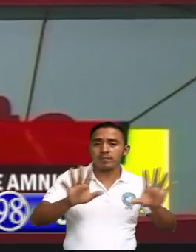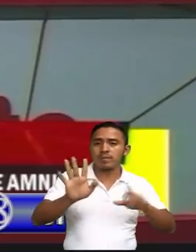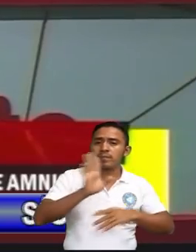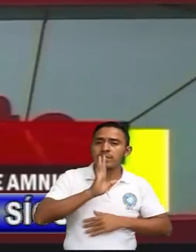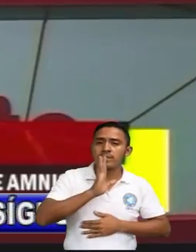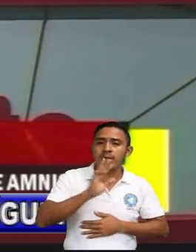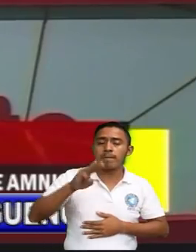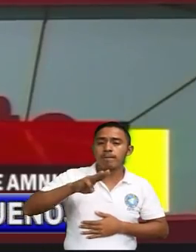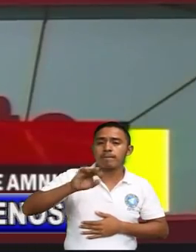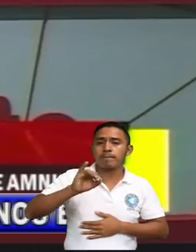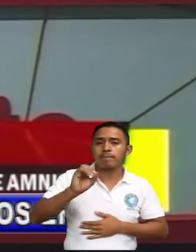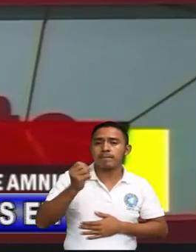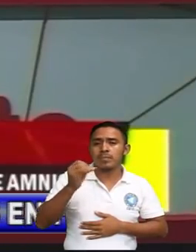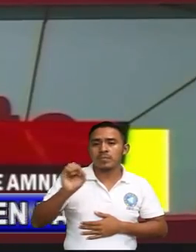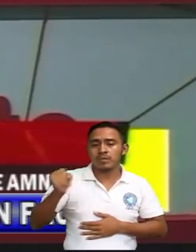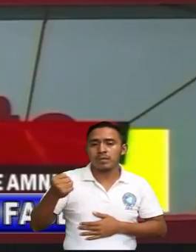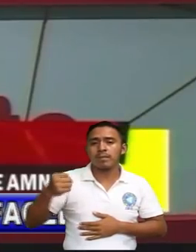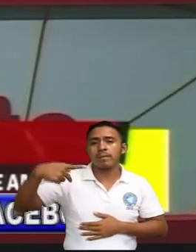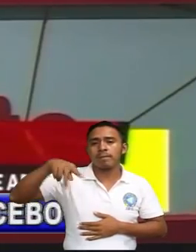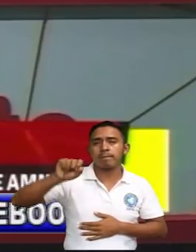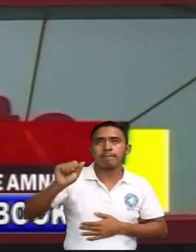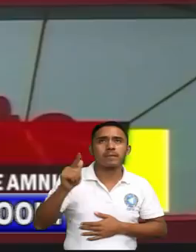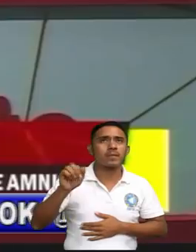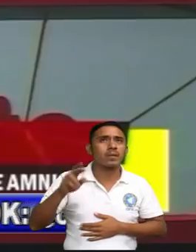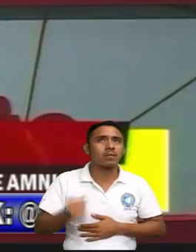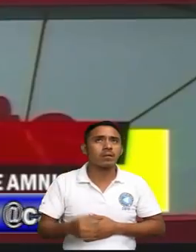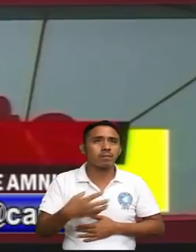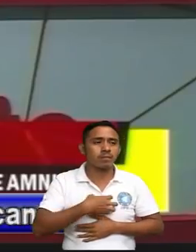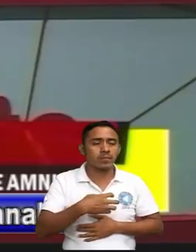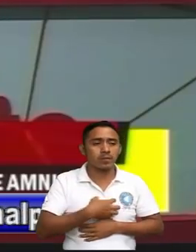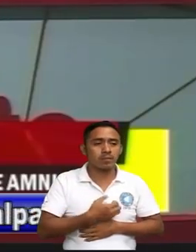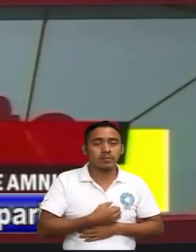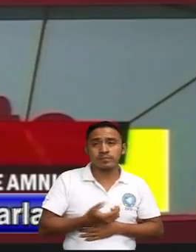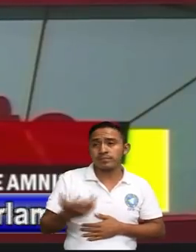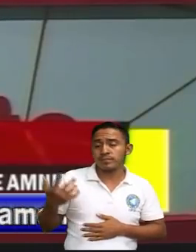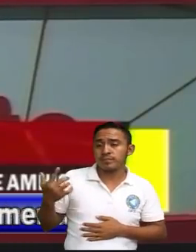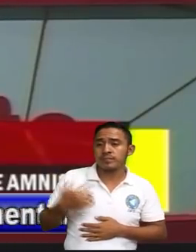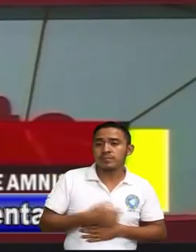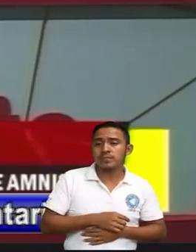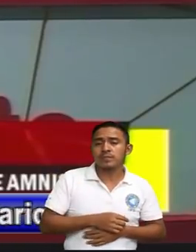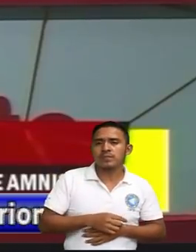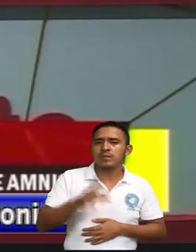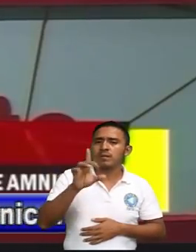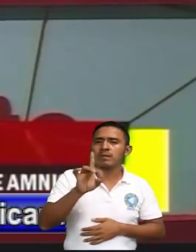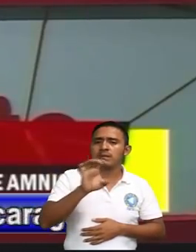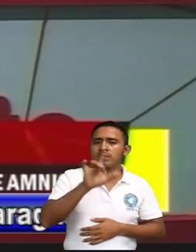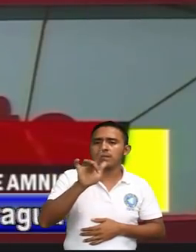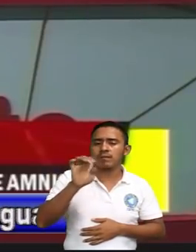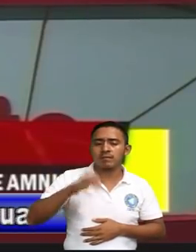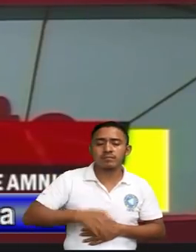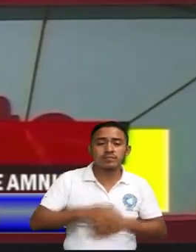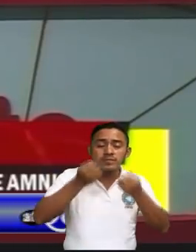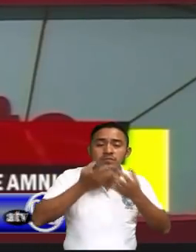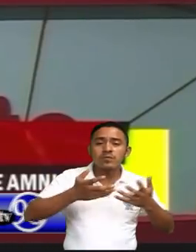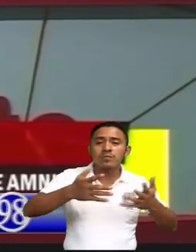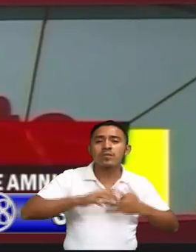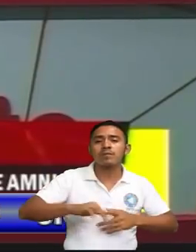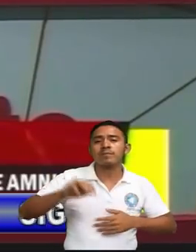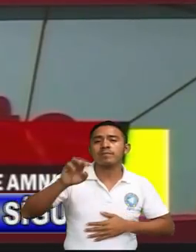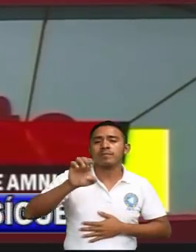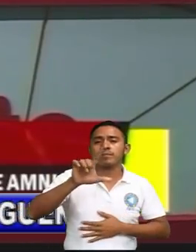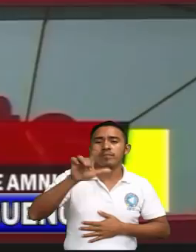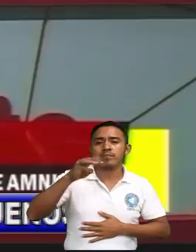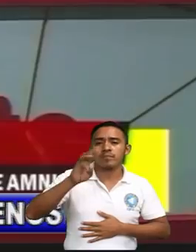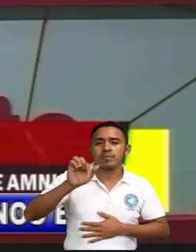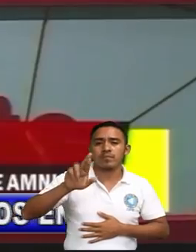periodista Moisés Absalón Pastora, presentador y director del programa televisivo Detalles del Momento. Para el canal parlamentario les